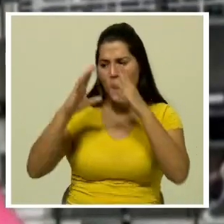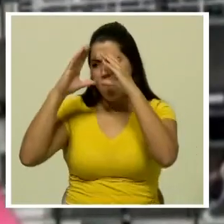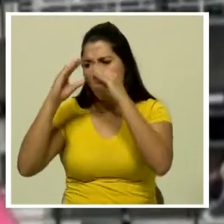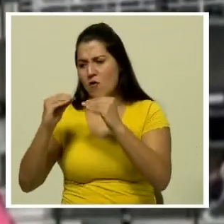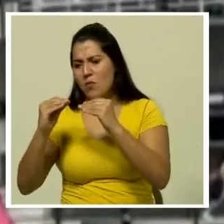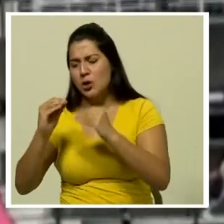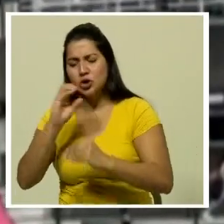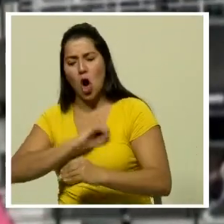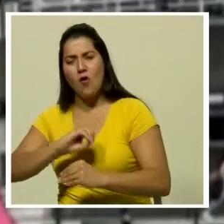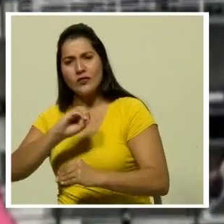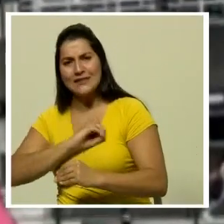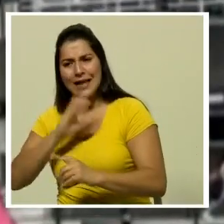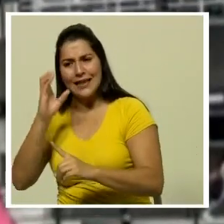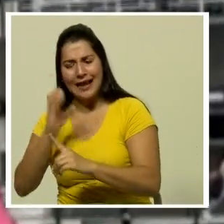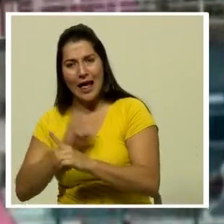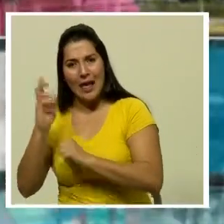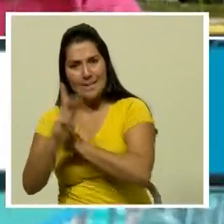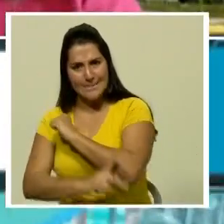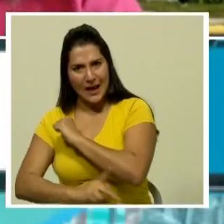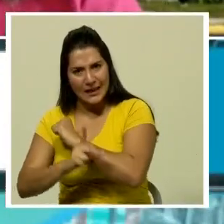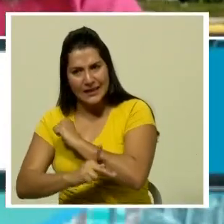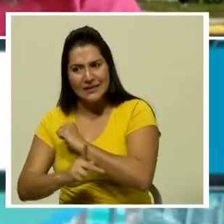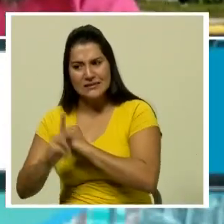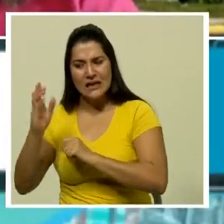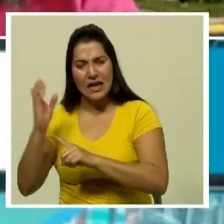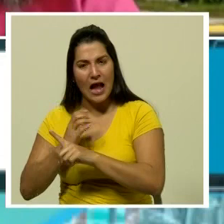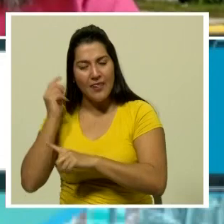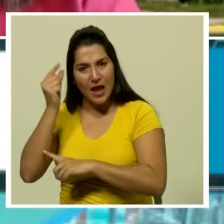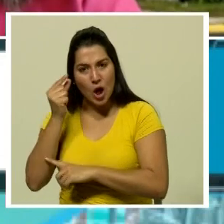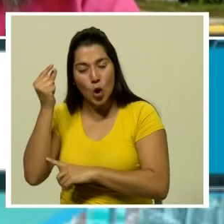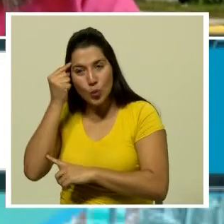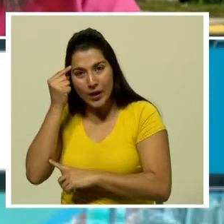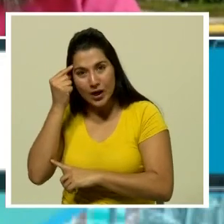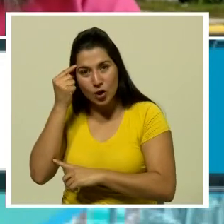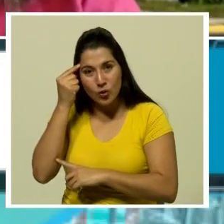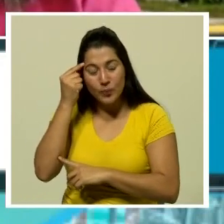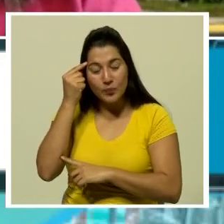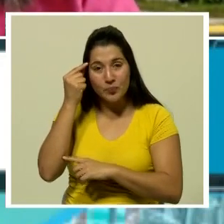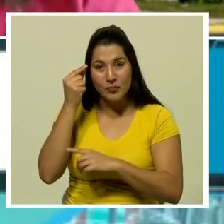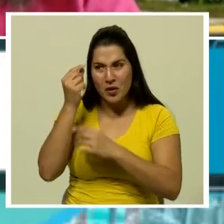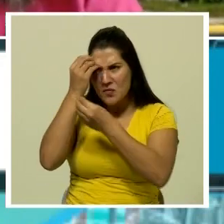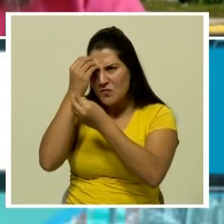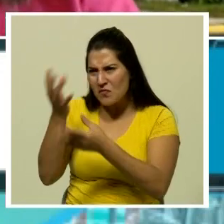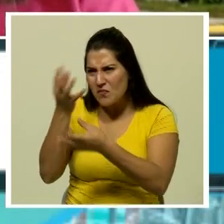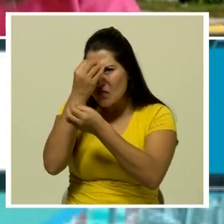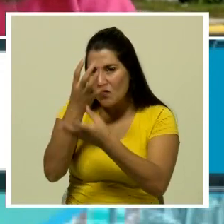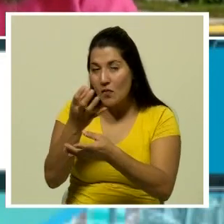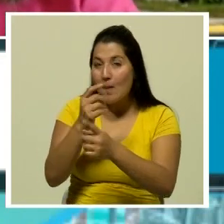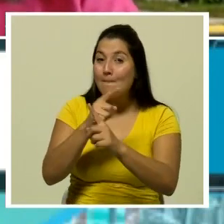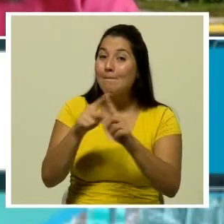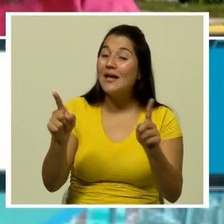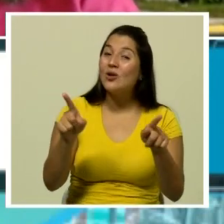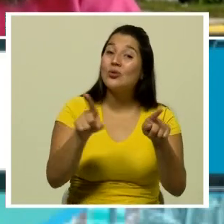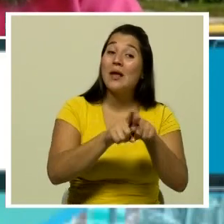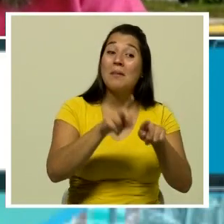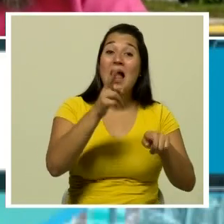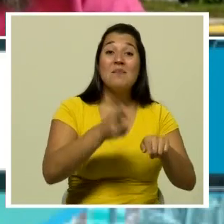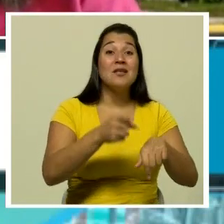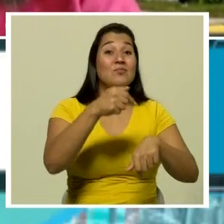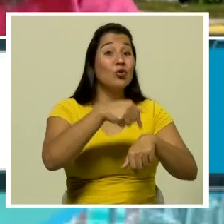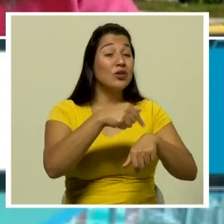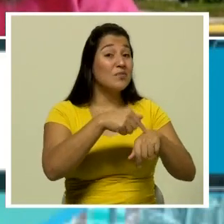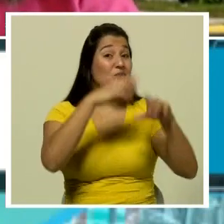de los países mismos, por el contrario, la desinformación corrió velozmente, mucho más